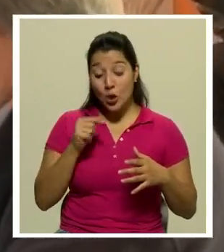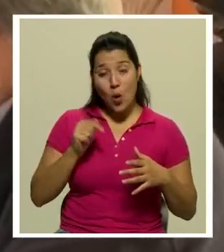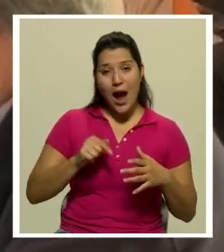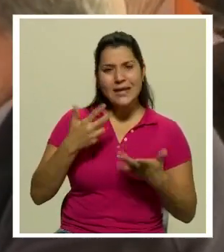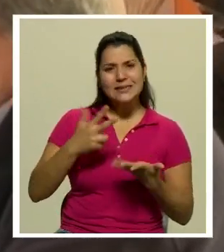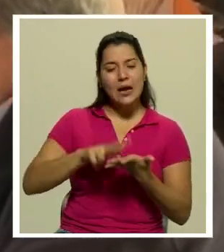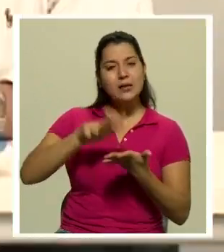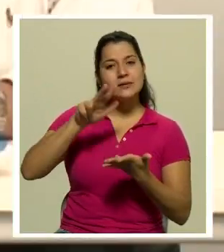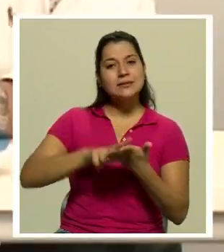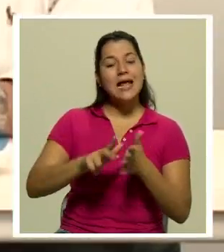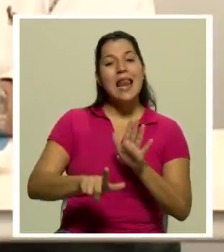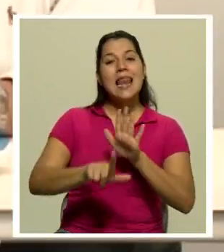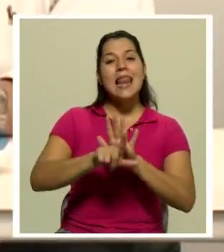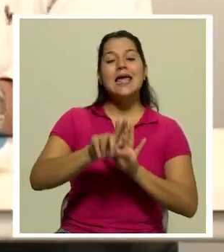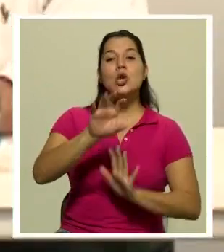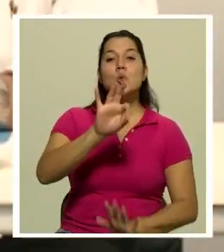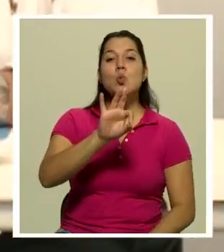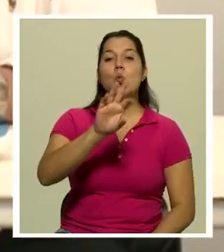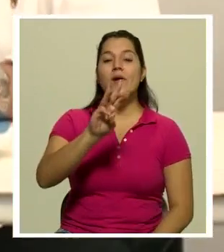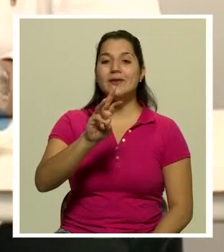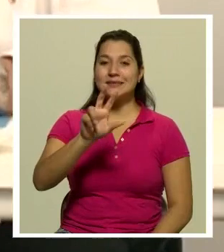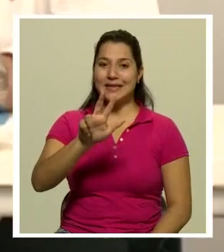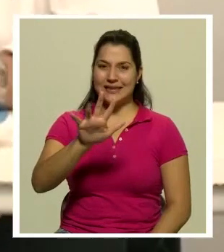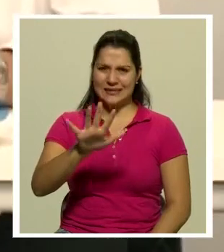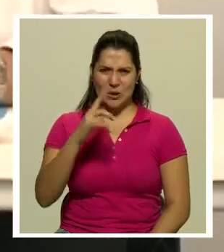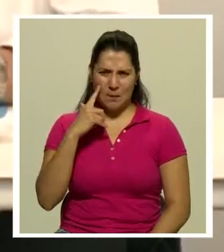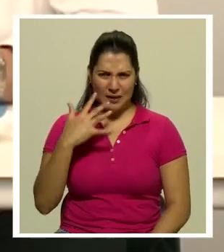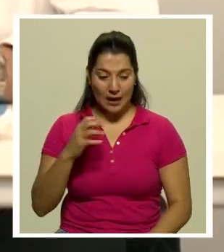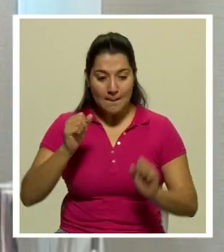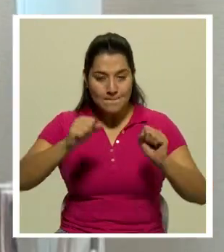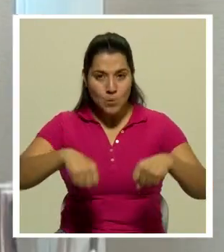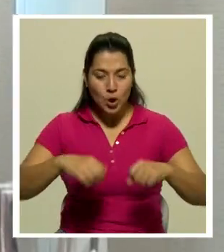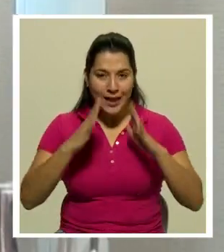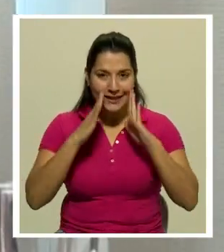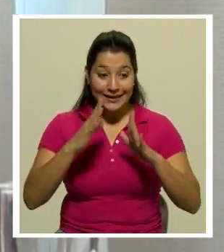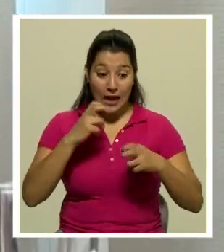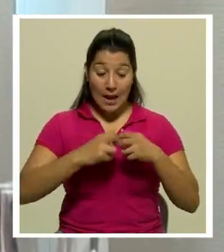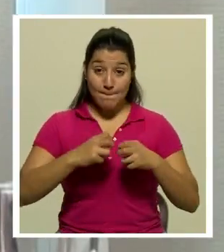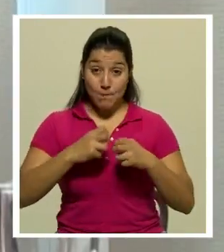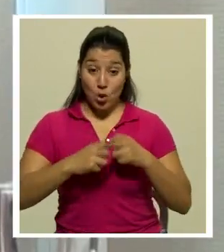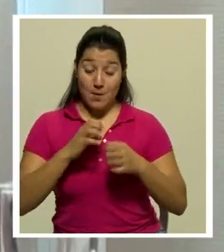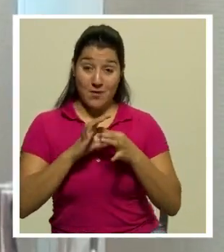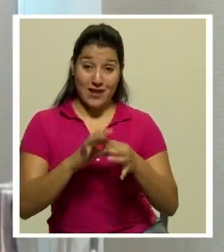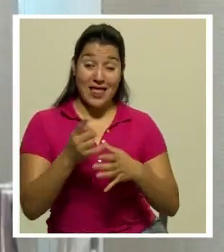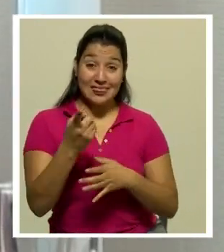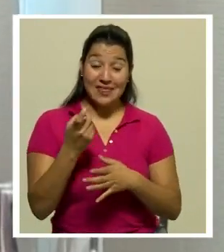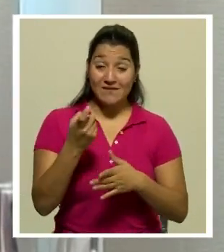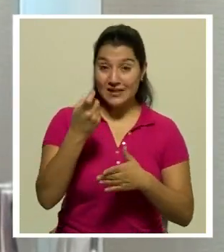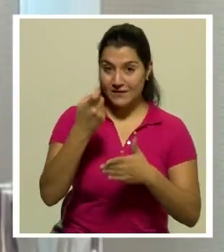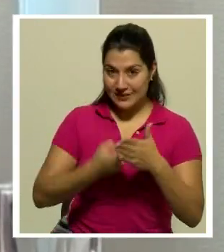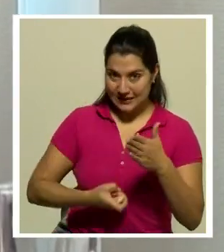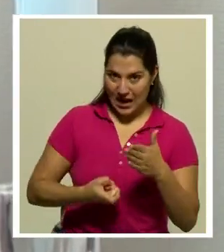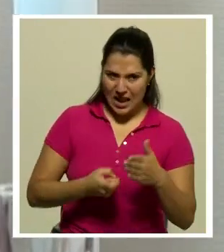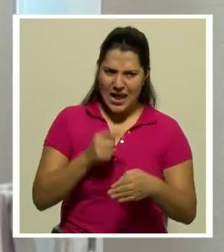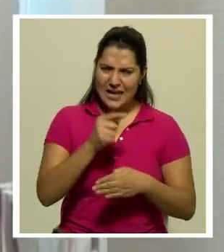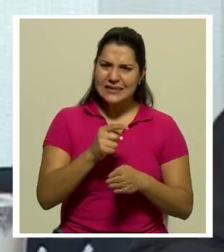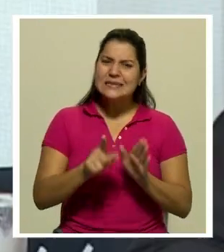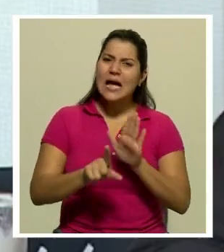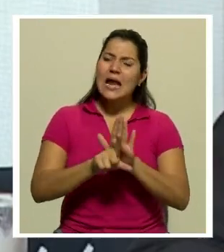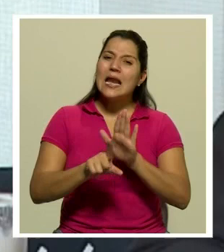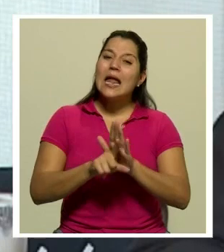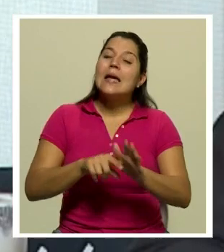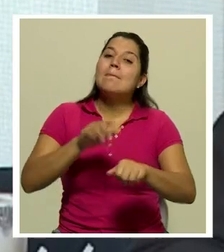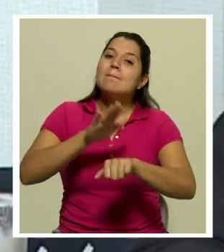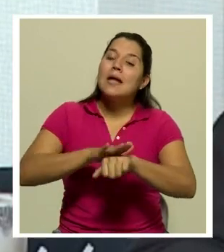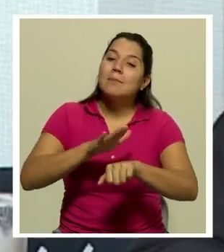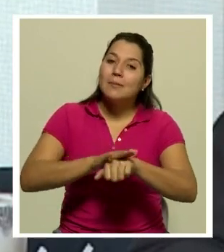Ley 9635 con el fin de atender la problemática del déficit fiscal, norma que ayudó al aumento de la